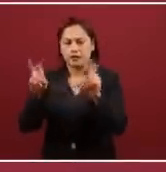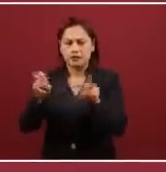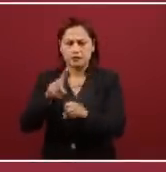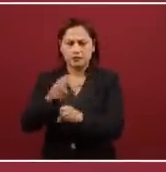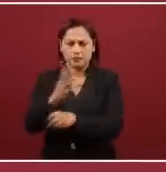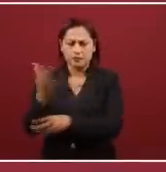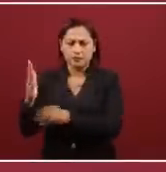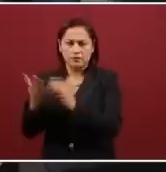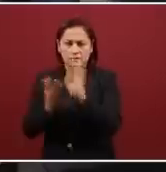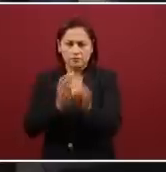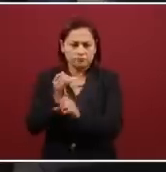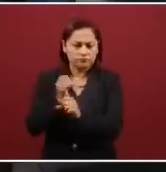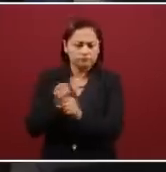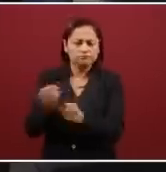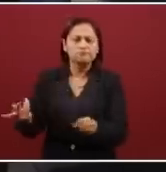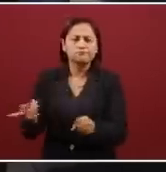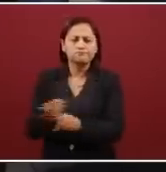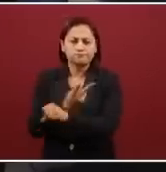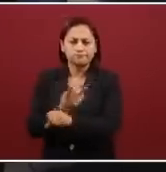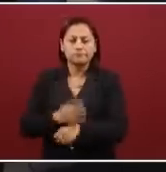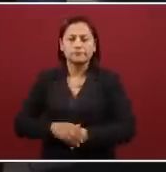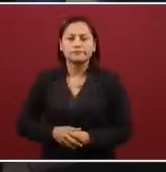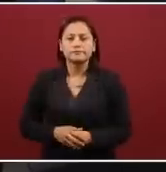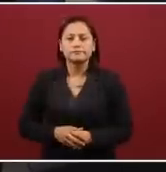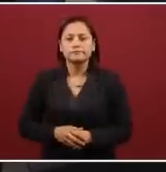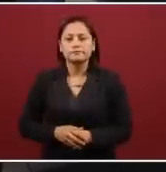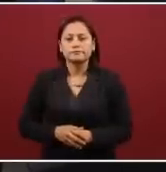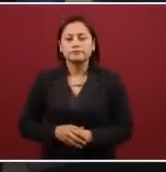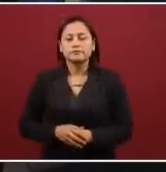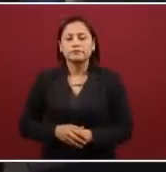y ayer el secretario de